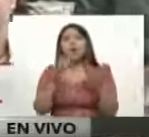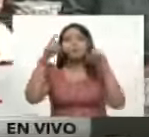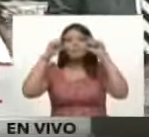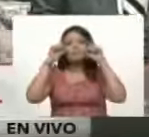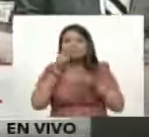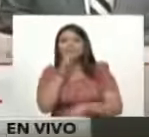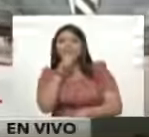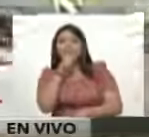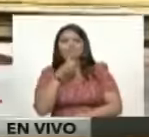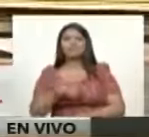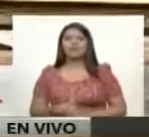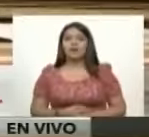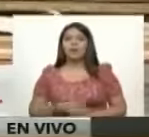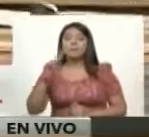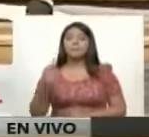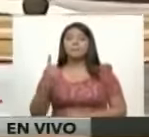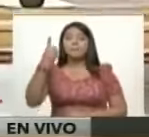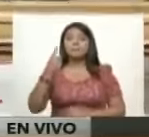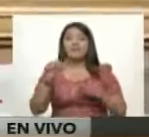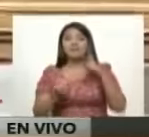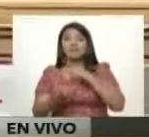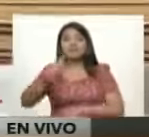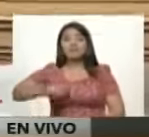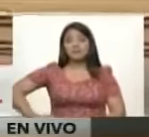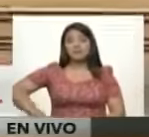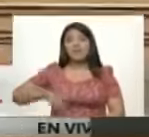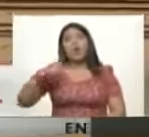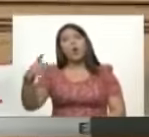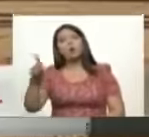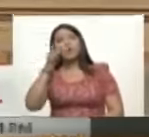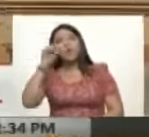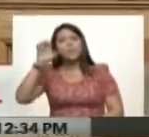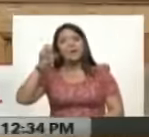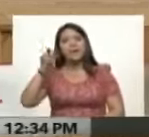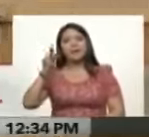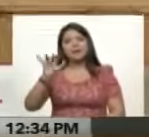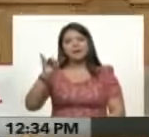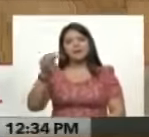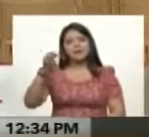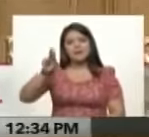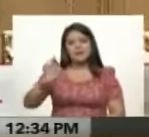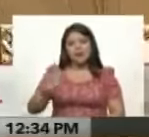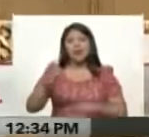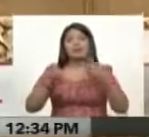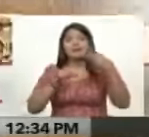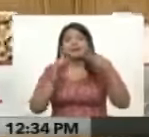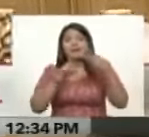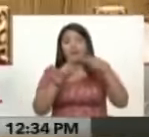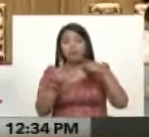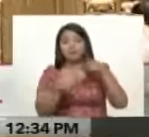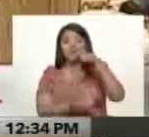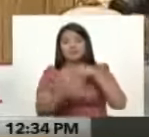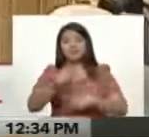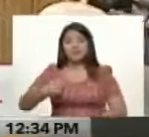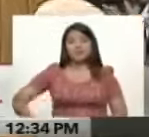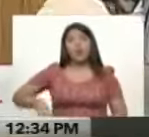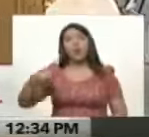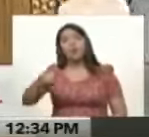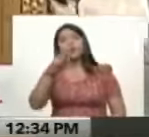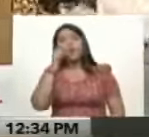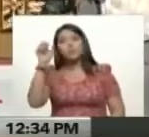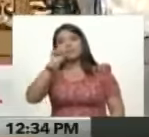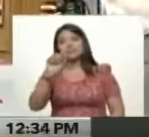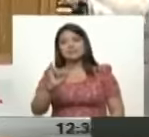Ramos Ayud. Como primer vicepresidente, Enrique Márquez, y para la segunda vicepresidencia, al diputado Simón